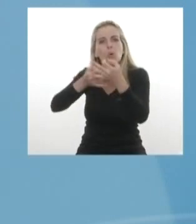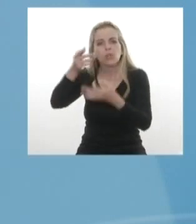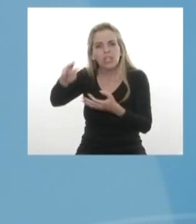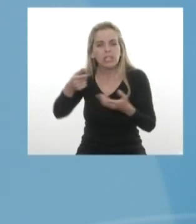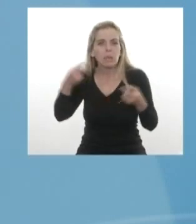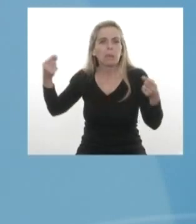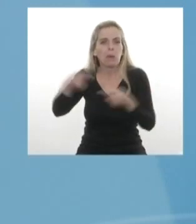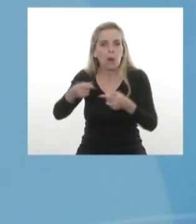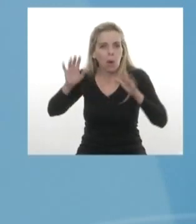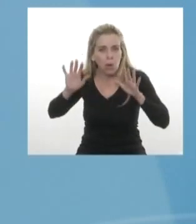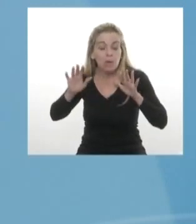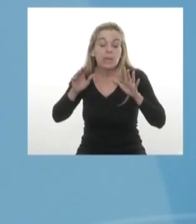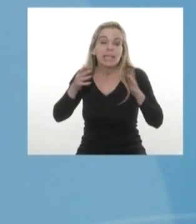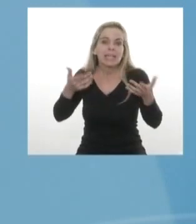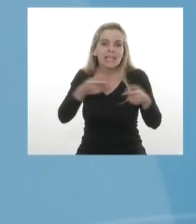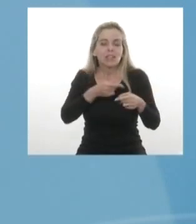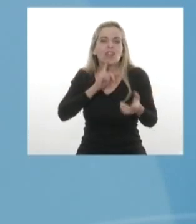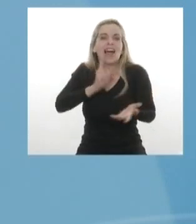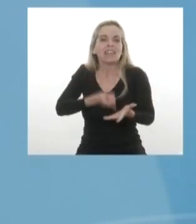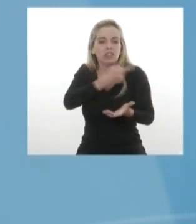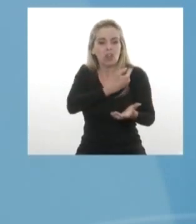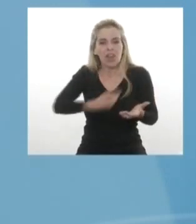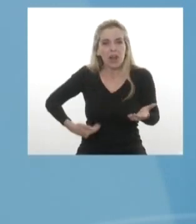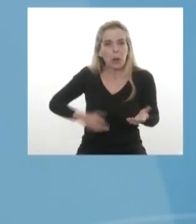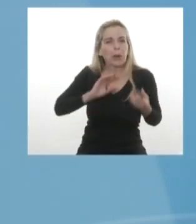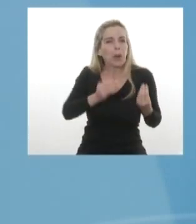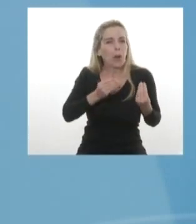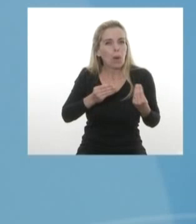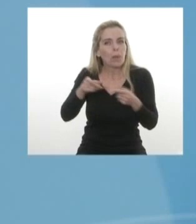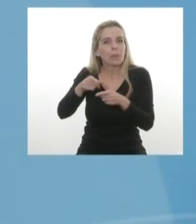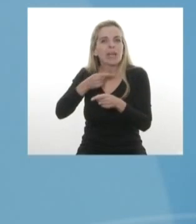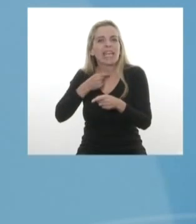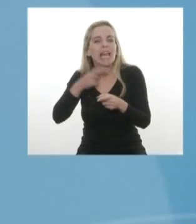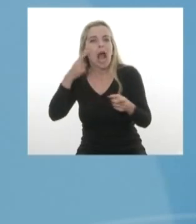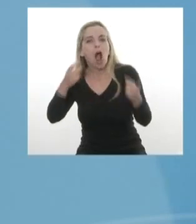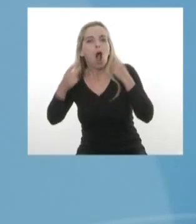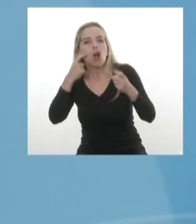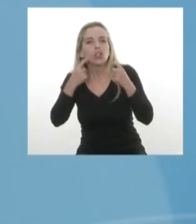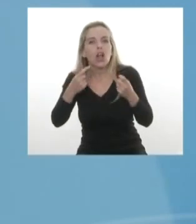contundentes que nosotros propusimos para controlar lo crítico de la situación.